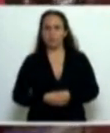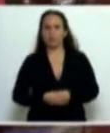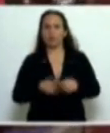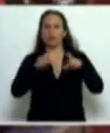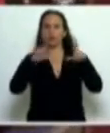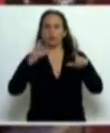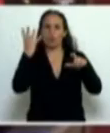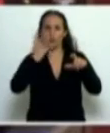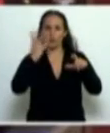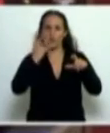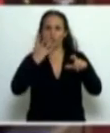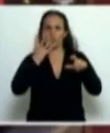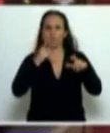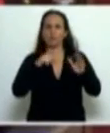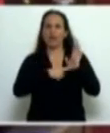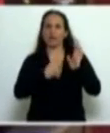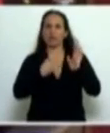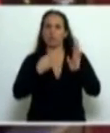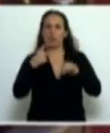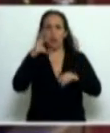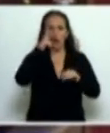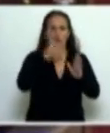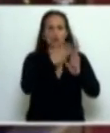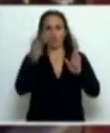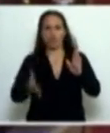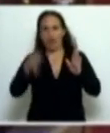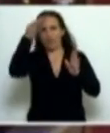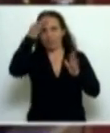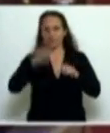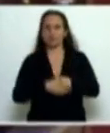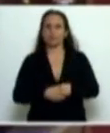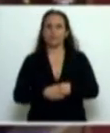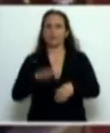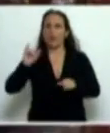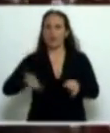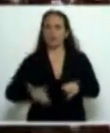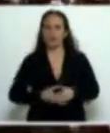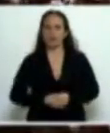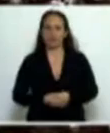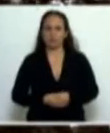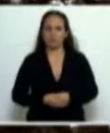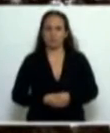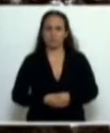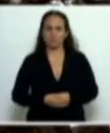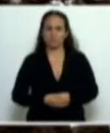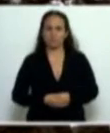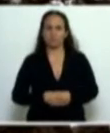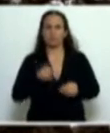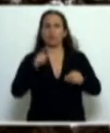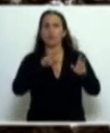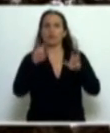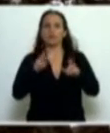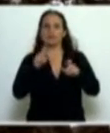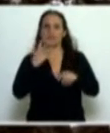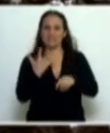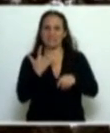Capítulo cuarto, artículo del 8 al 12. Resulta afirmativo. Capítulo